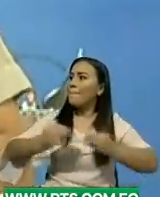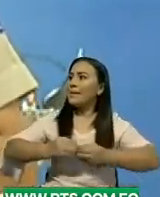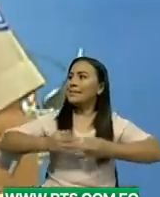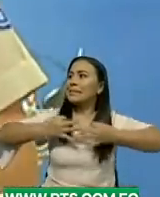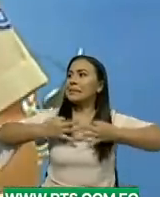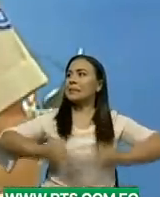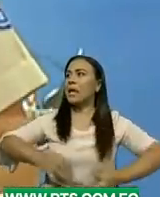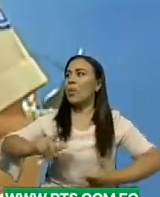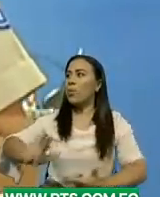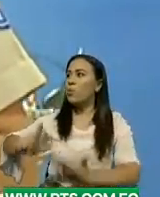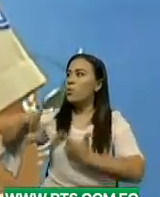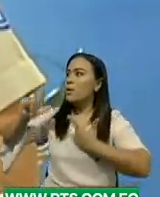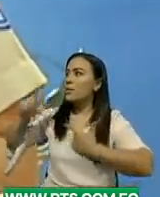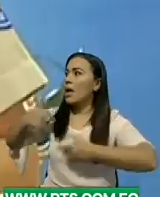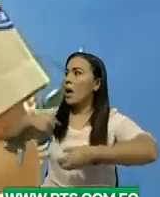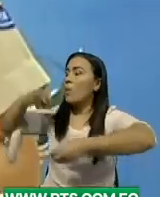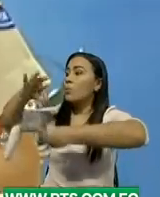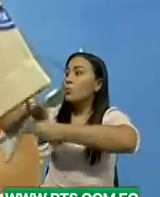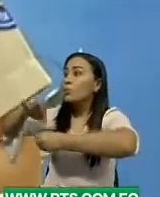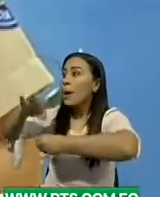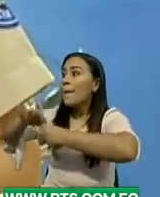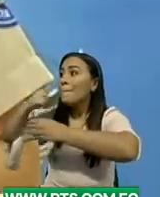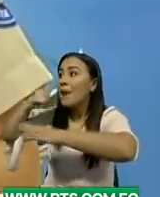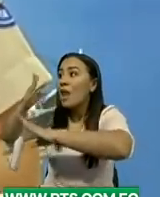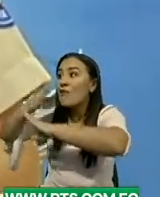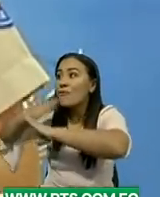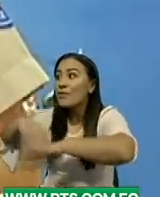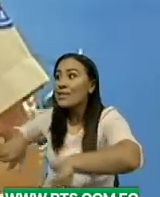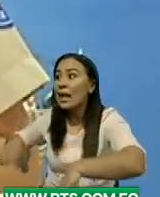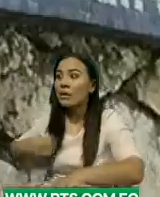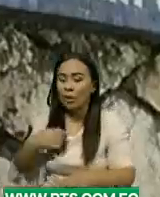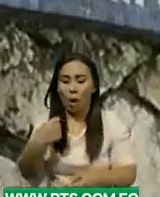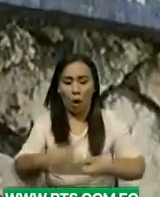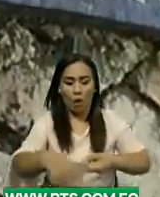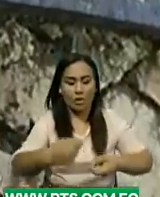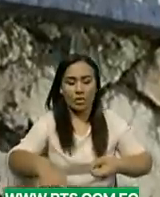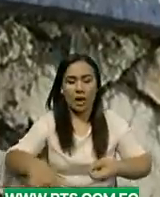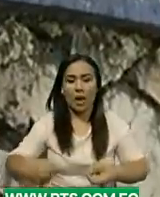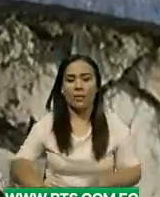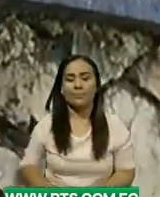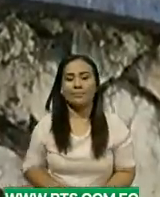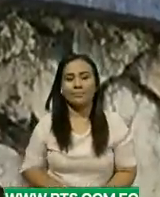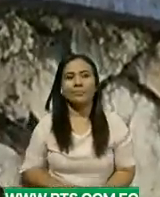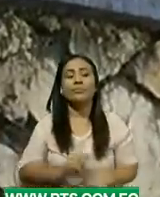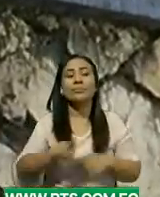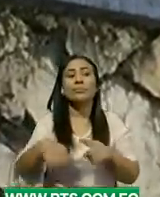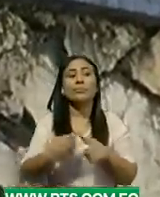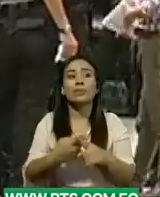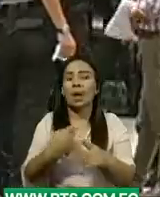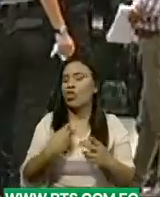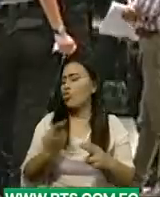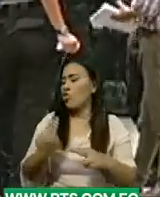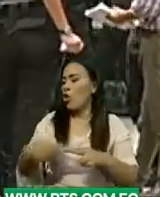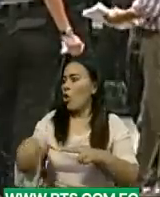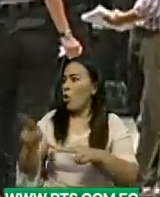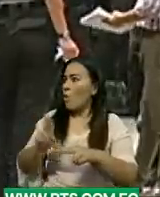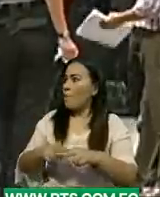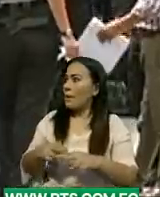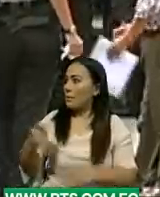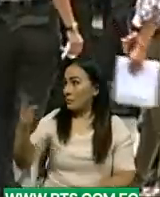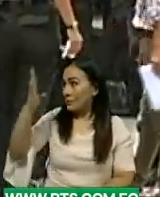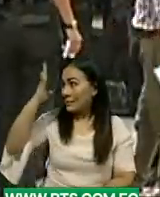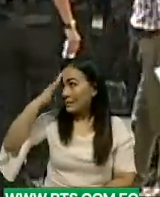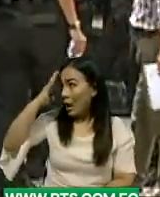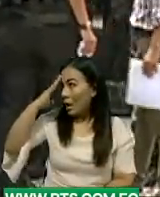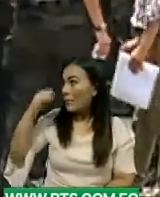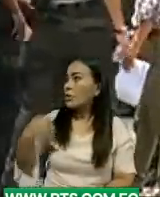Consejo Nacional Electoral con la finalidad de que se haga el conteo de los votos con total normalidad, sin esperar que